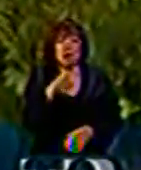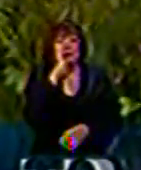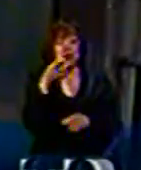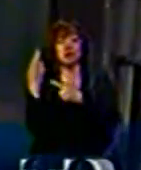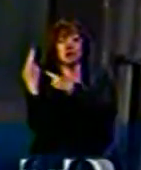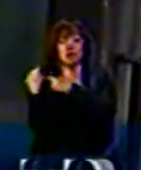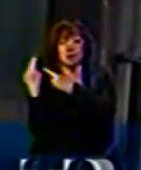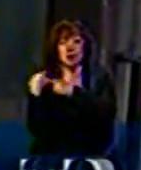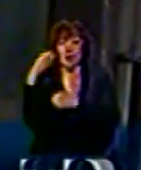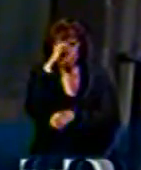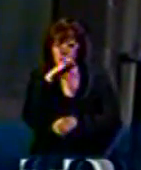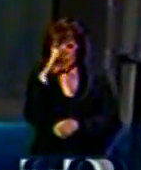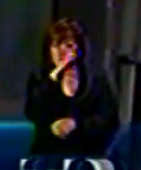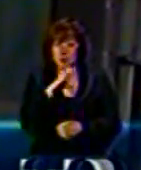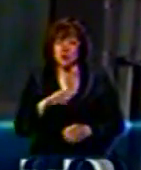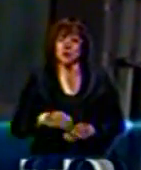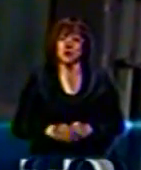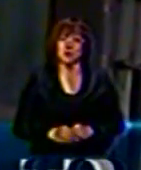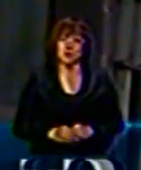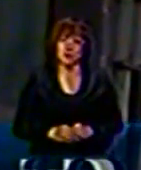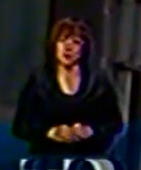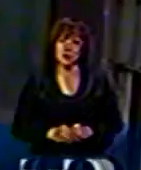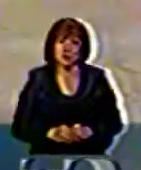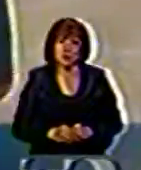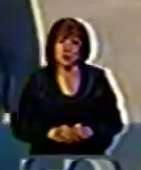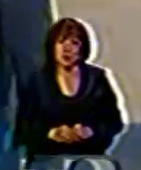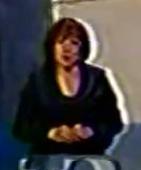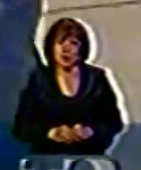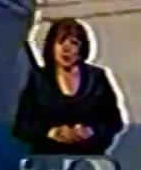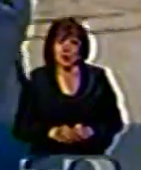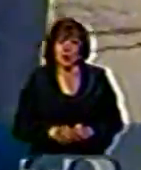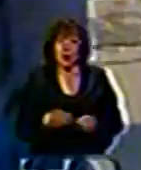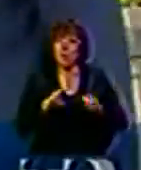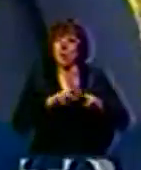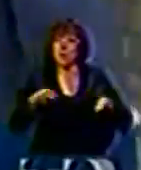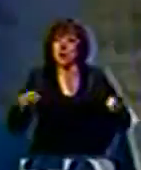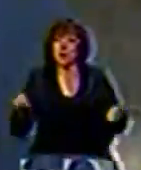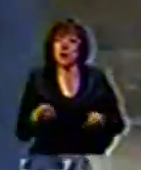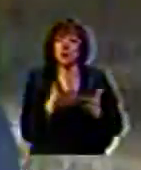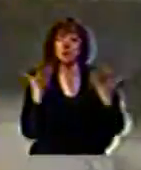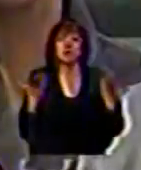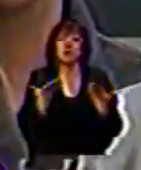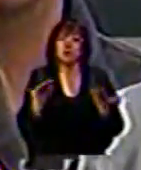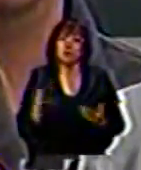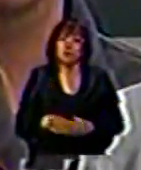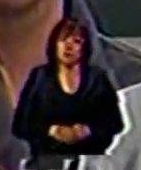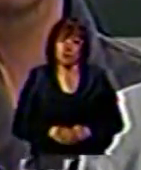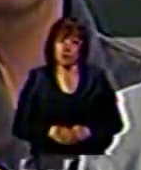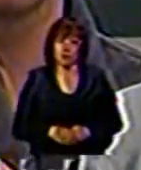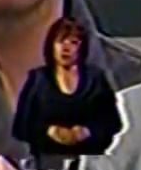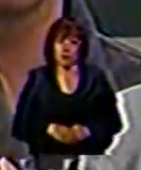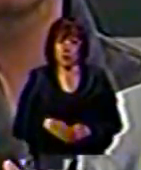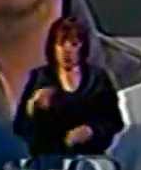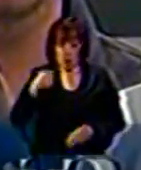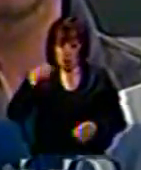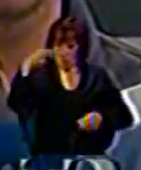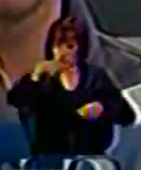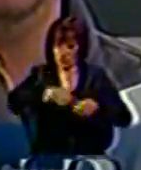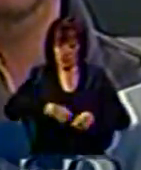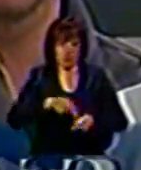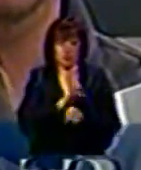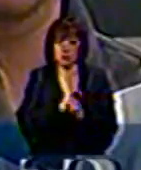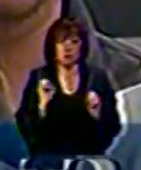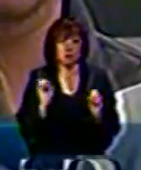los responsables absolutos de los rastrillos y del material bélico. No estoy involucrado, no estoy